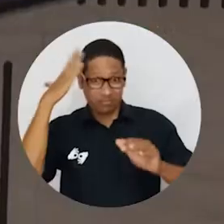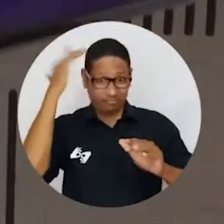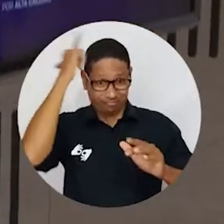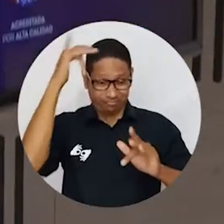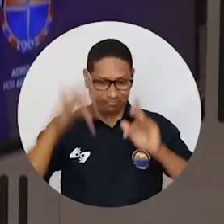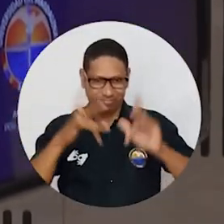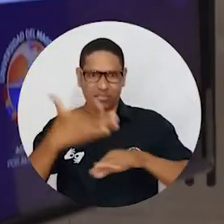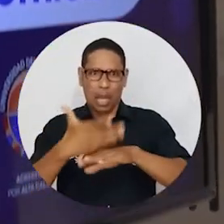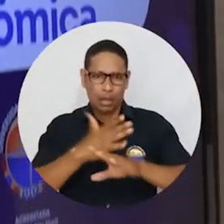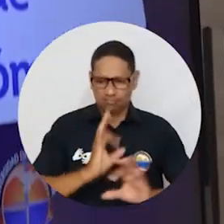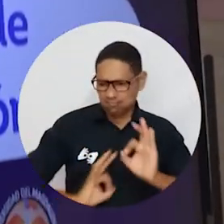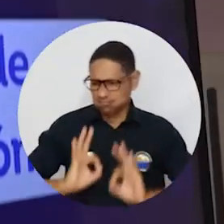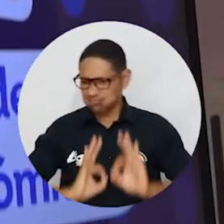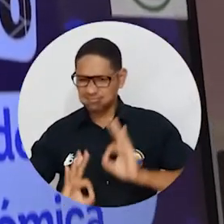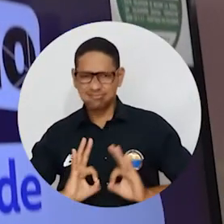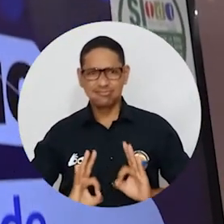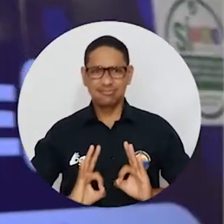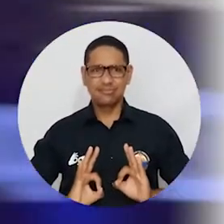presenciales.